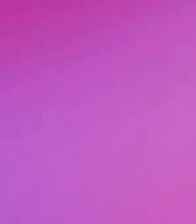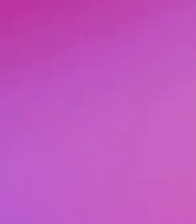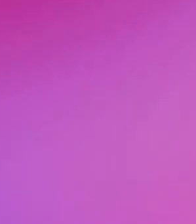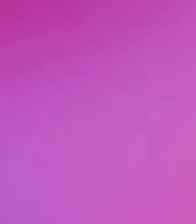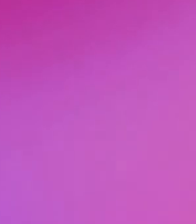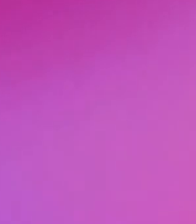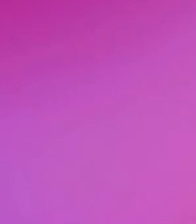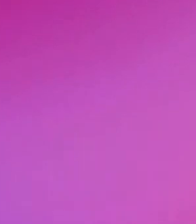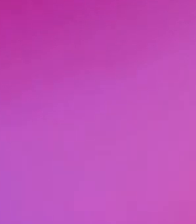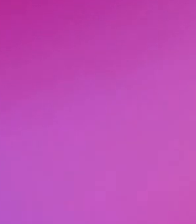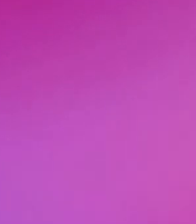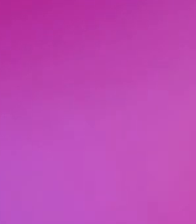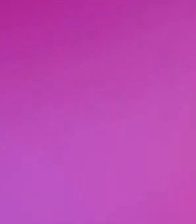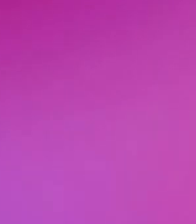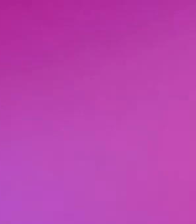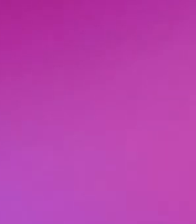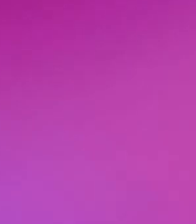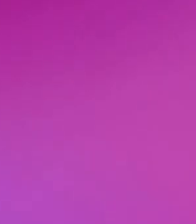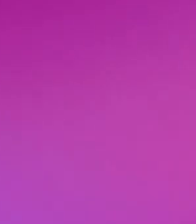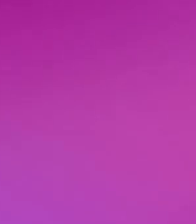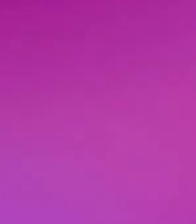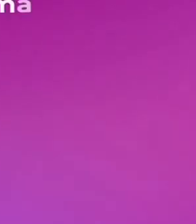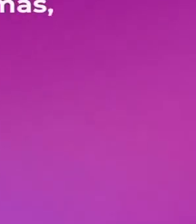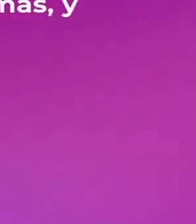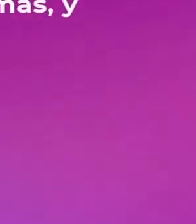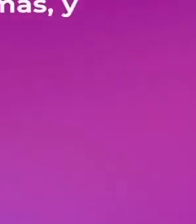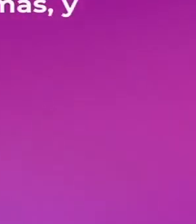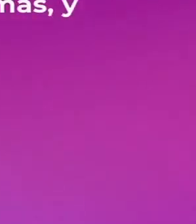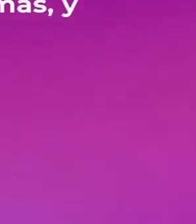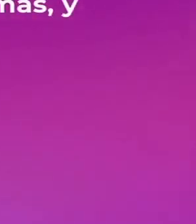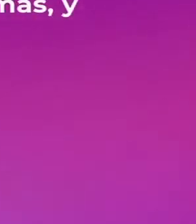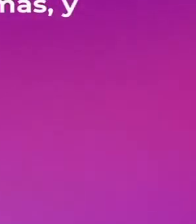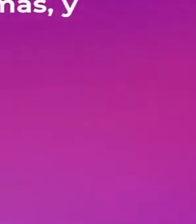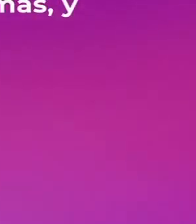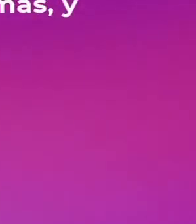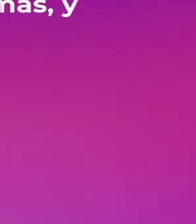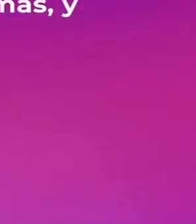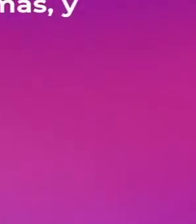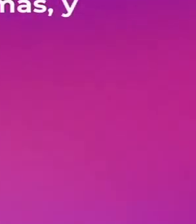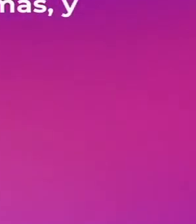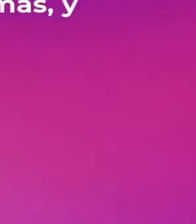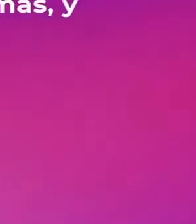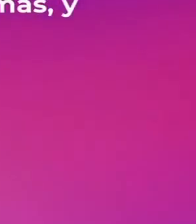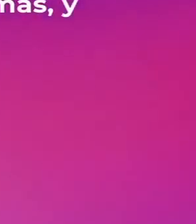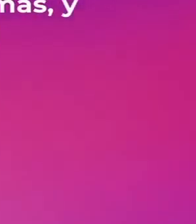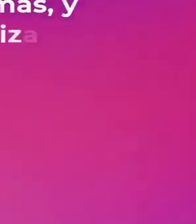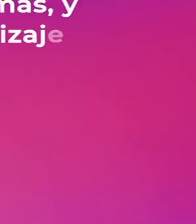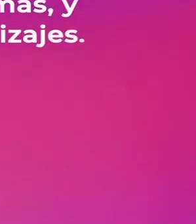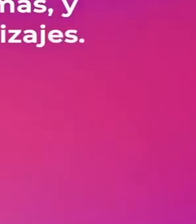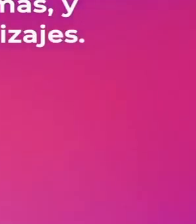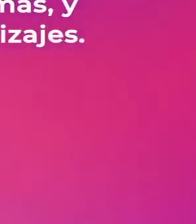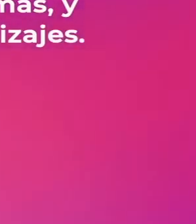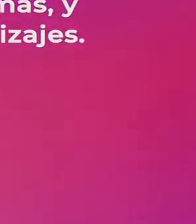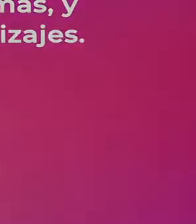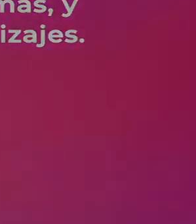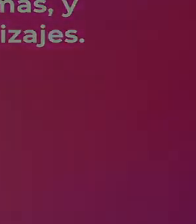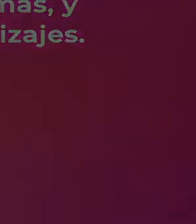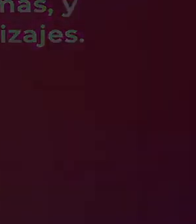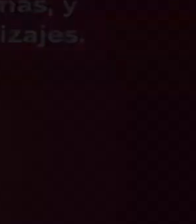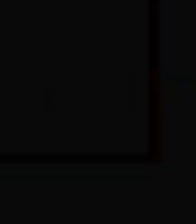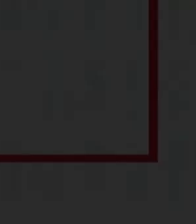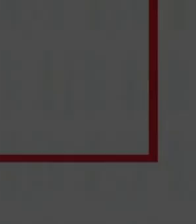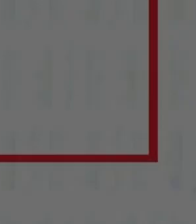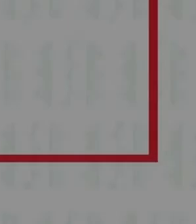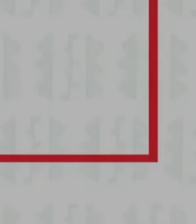aprendeencasa.cep.gov.mx, en donde podrás ver nuevamente los videos de los programas y además encontrarás actividades para fortalecer tus aprendizajes.